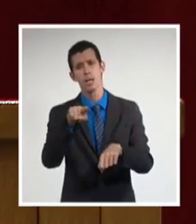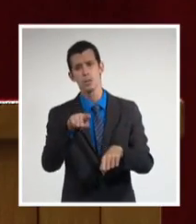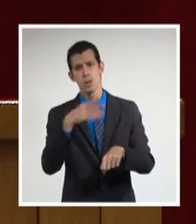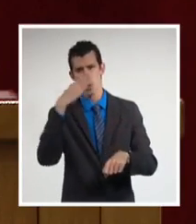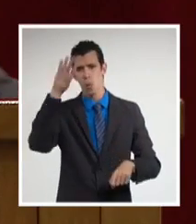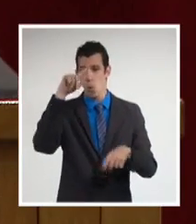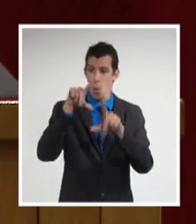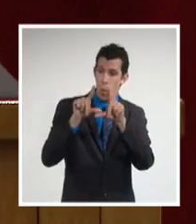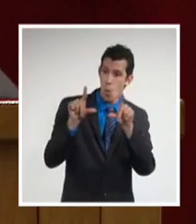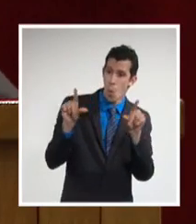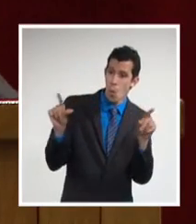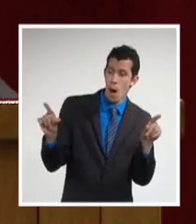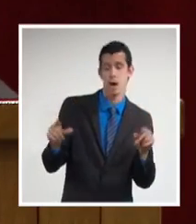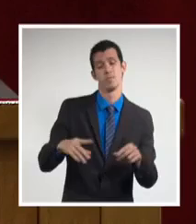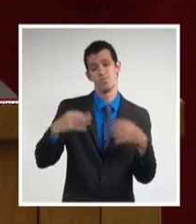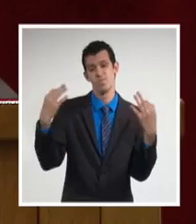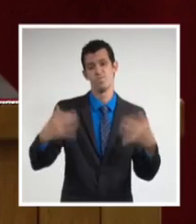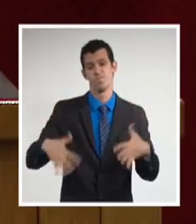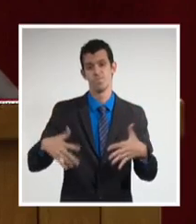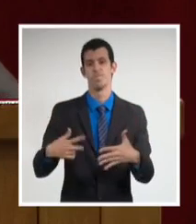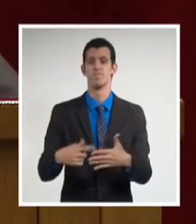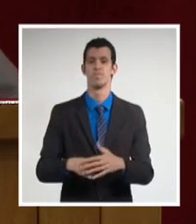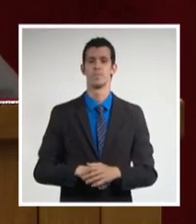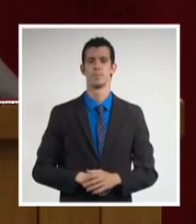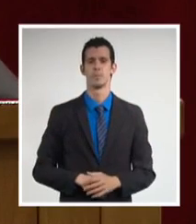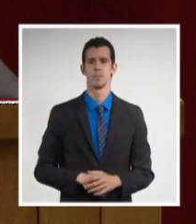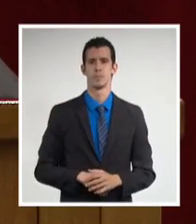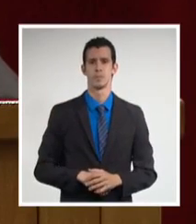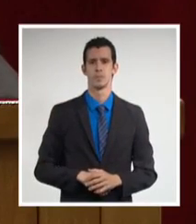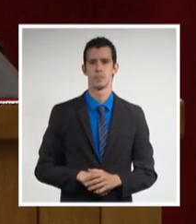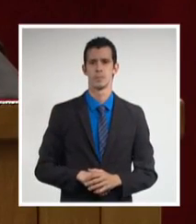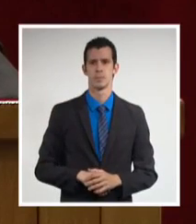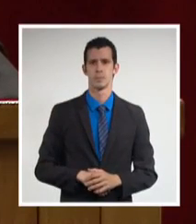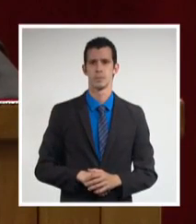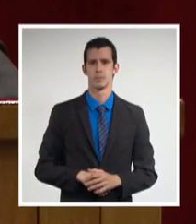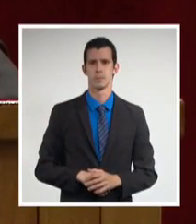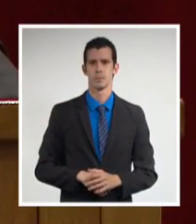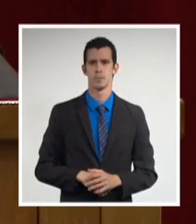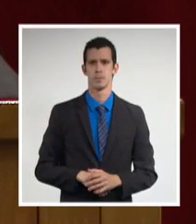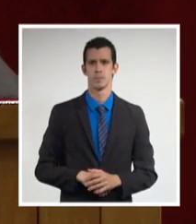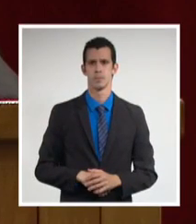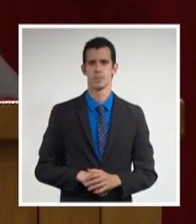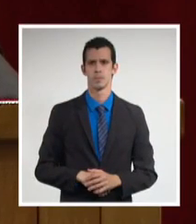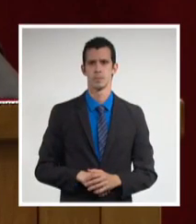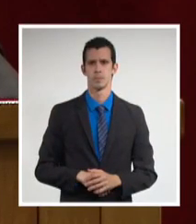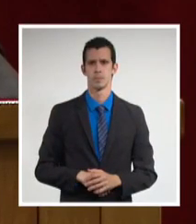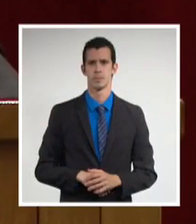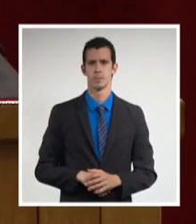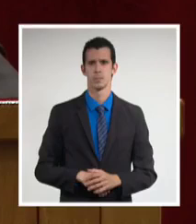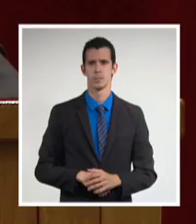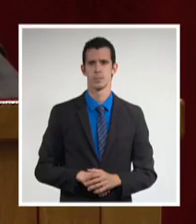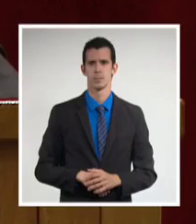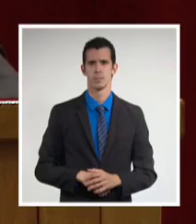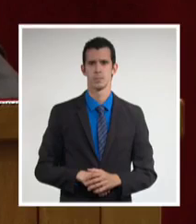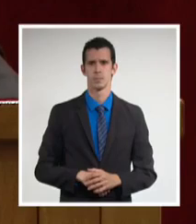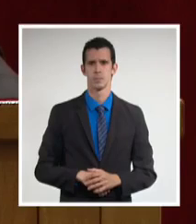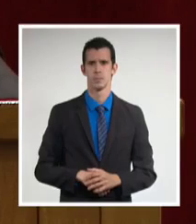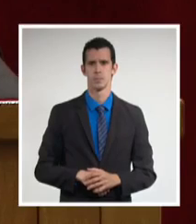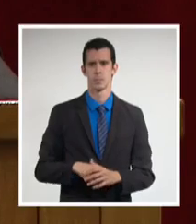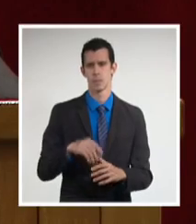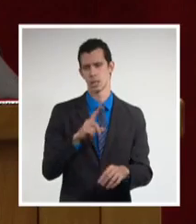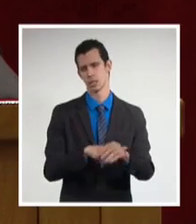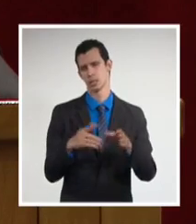el año se trabajó para ubicar los limitados recursos disponibles en las actividades más sensibles y aún en medio de la compleja